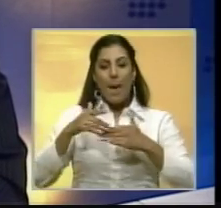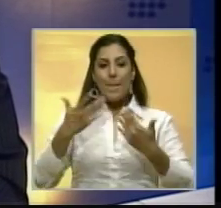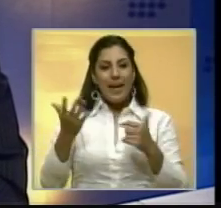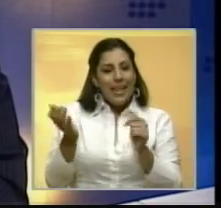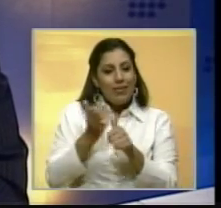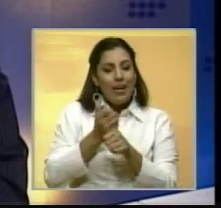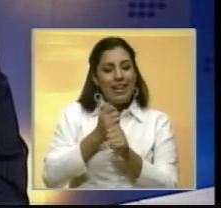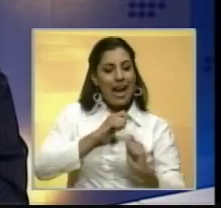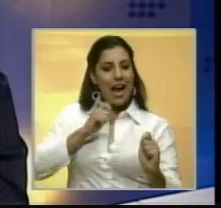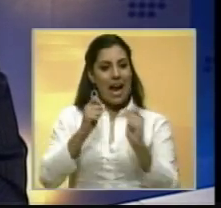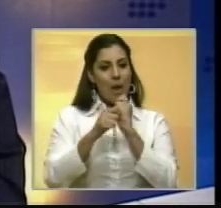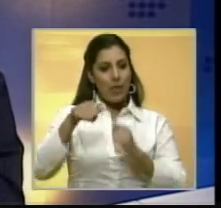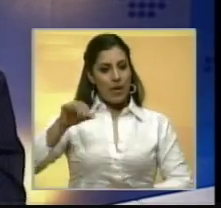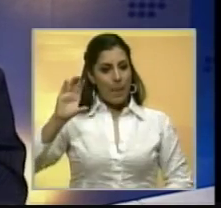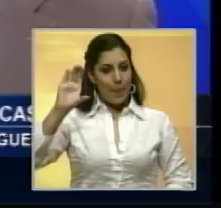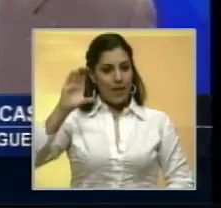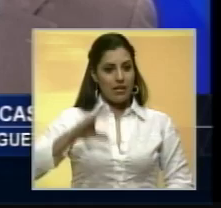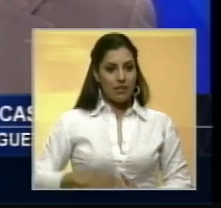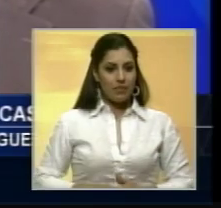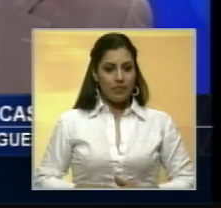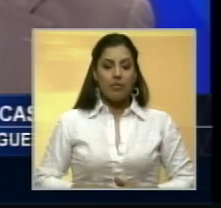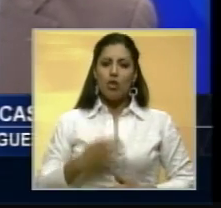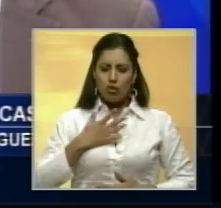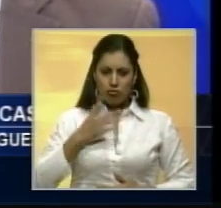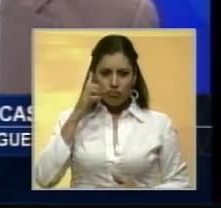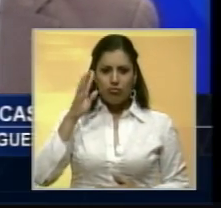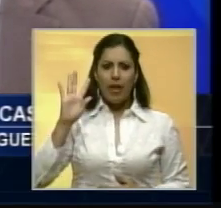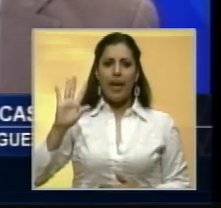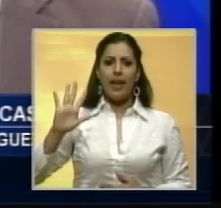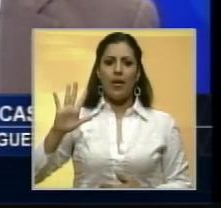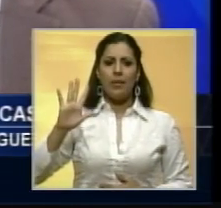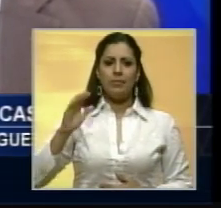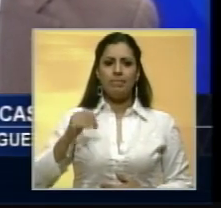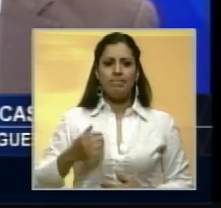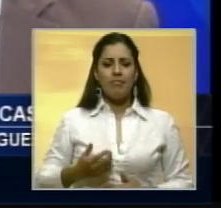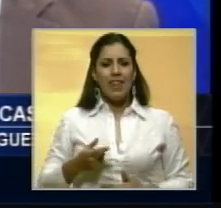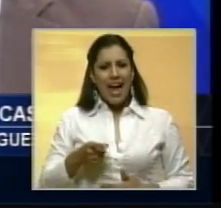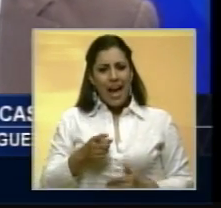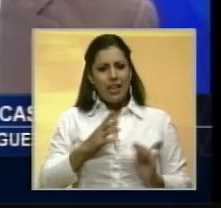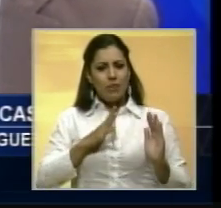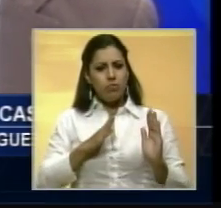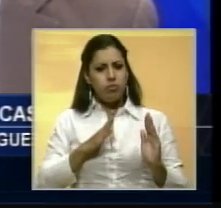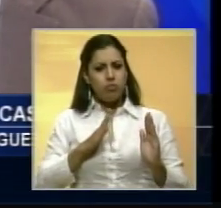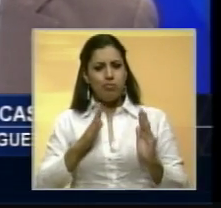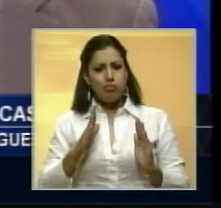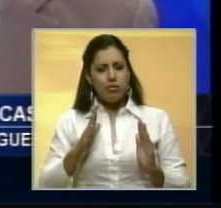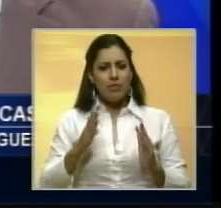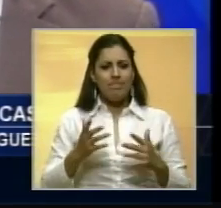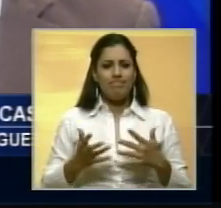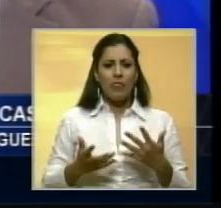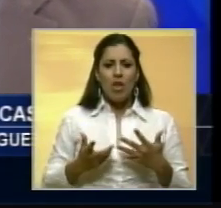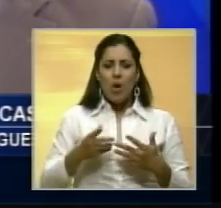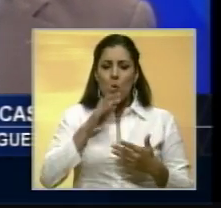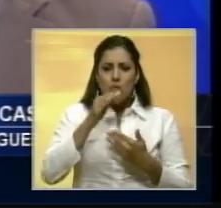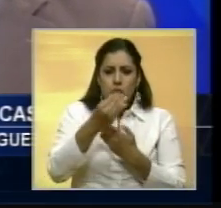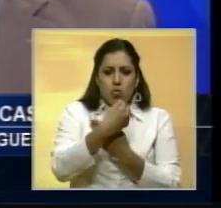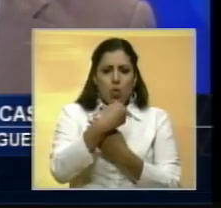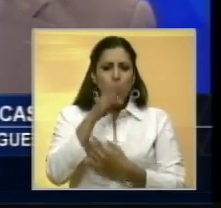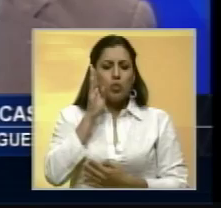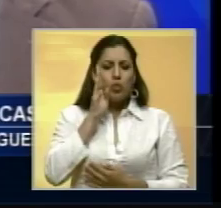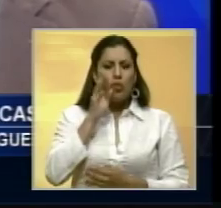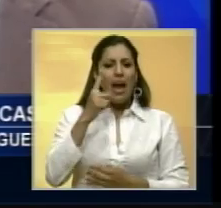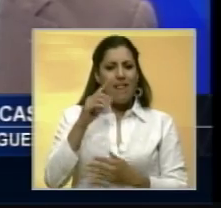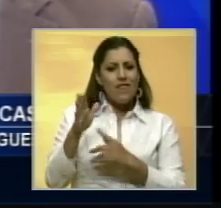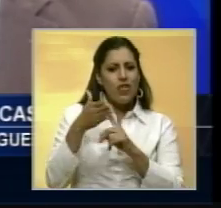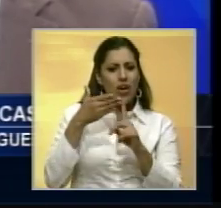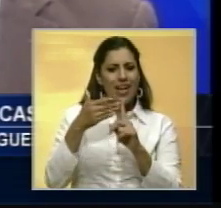lograr cambios tangibles en la nación. Yo creo que allí hay una agenda oculta, hay una agenda de